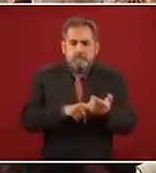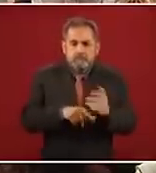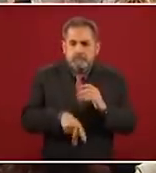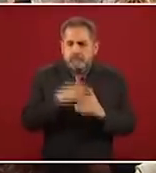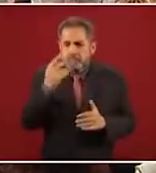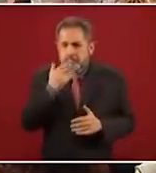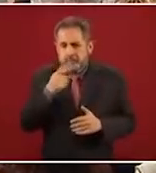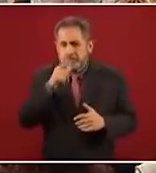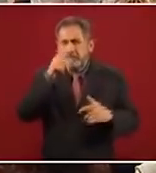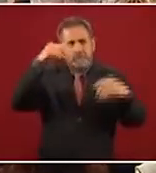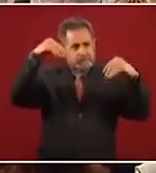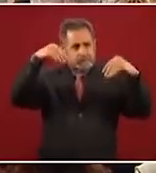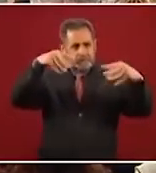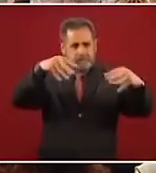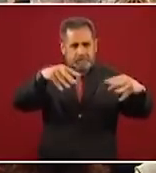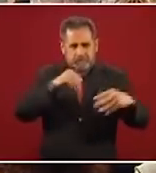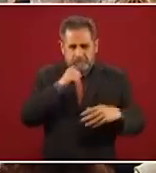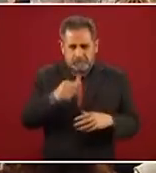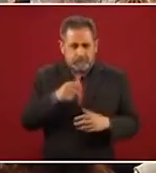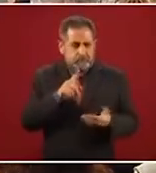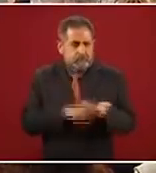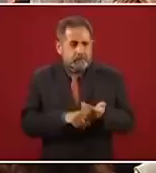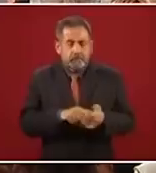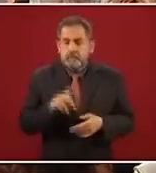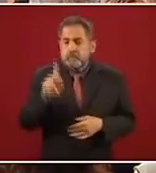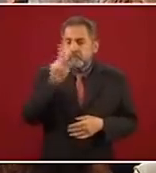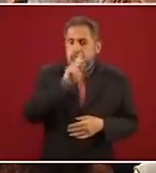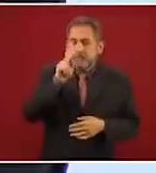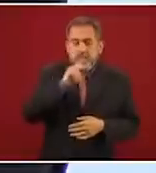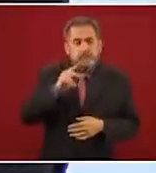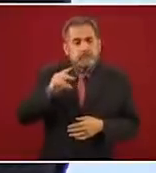independientemente de las lámparas, sin aire